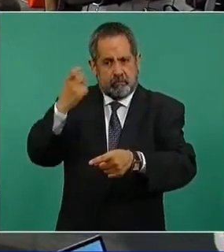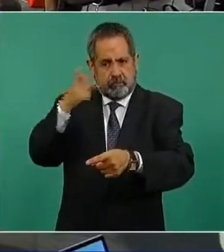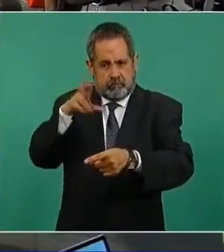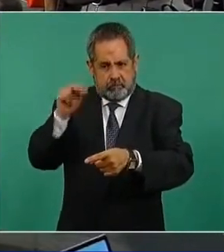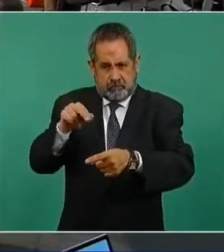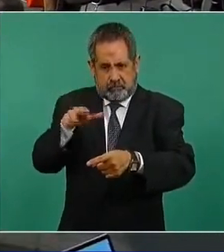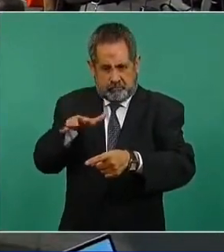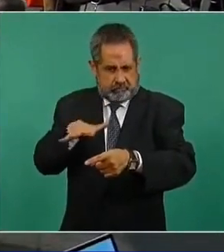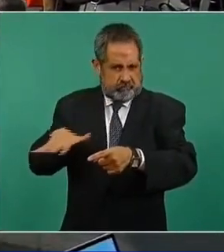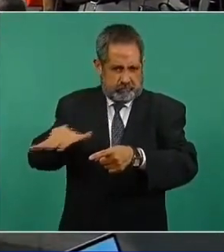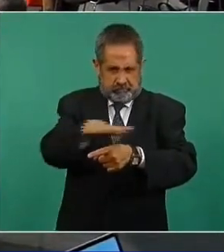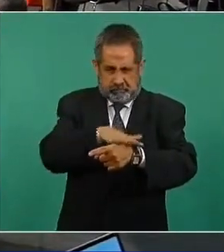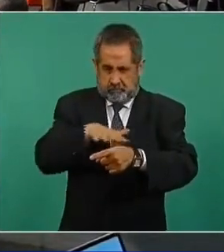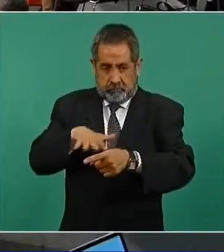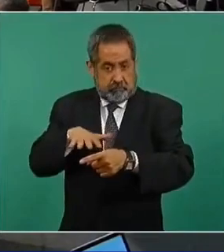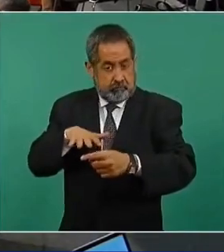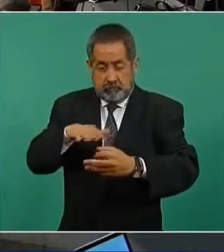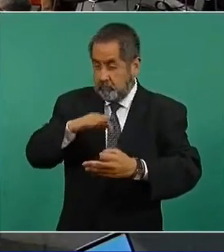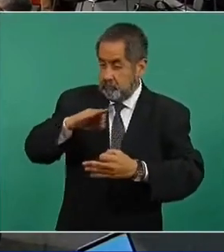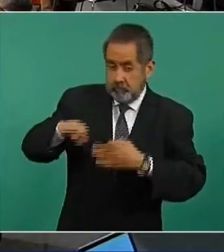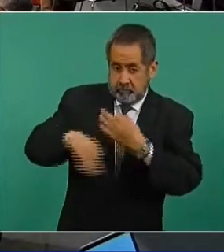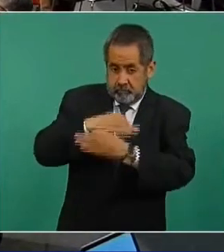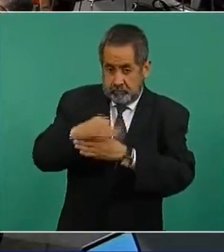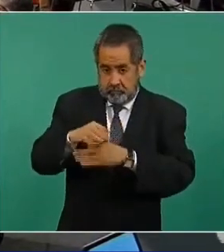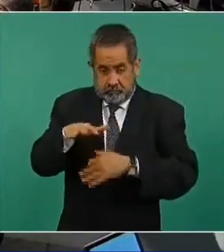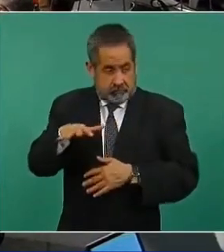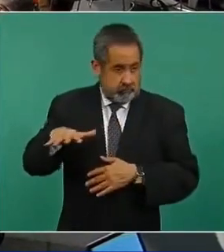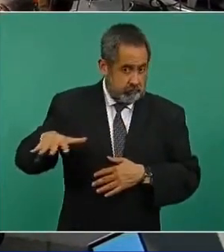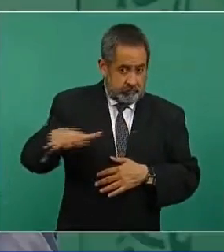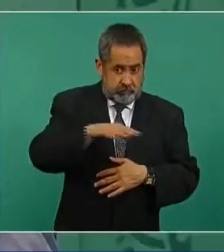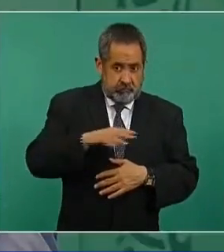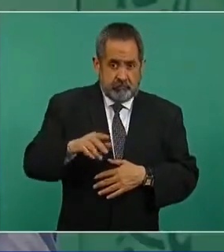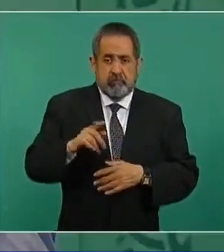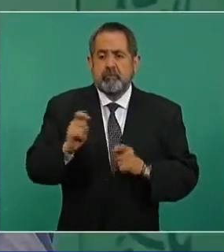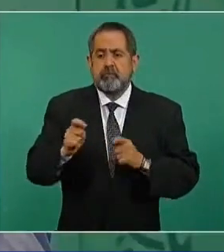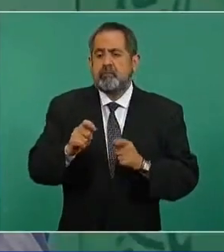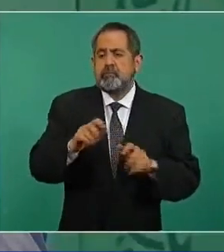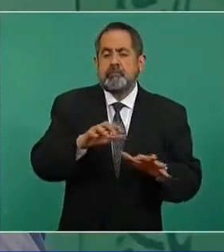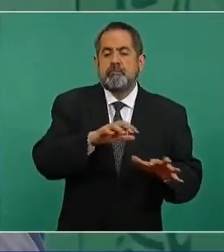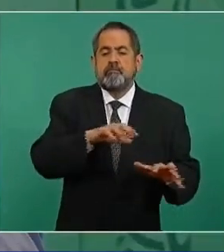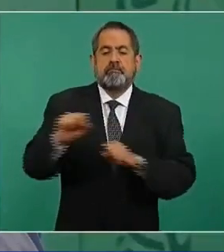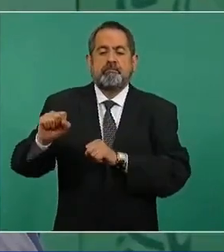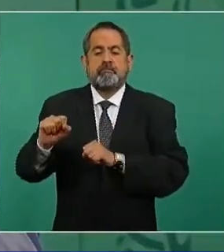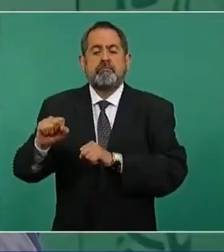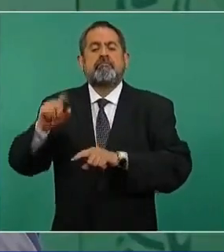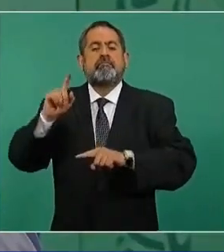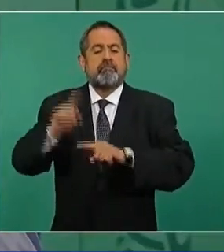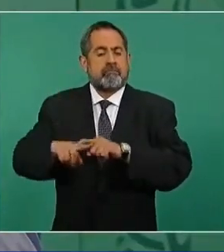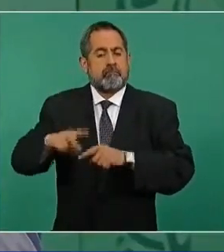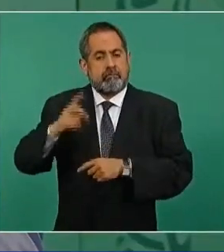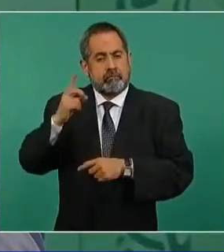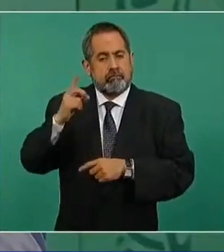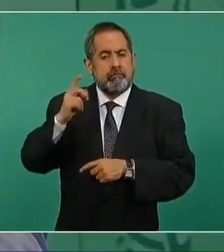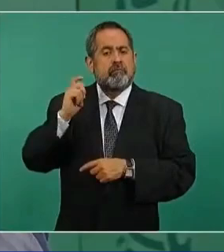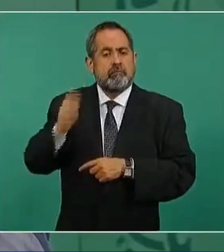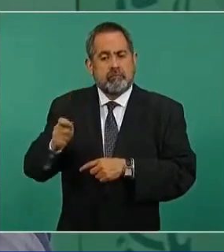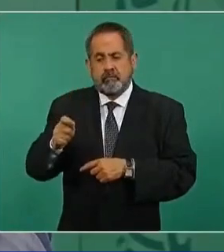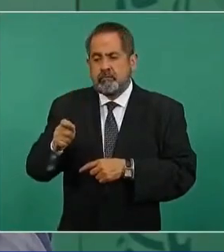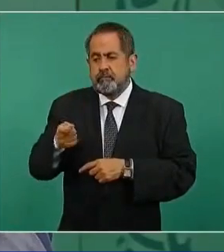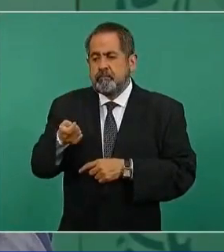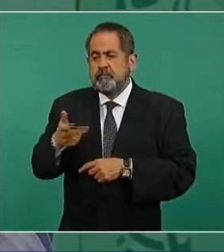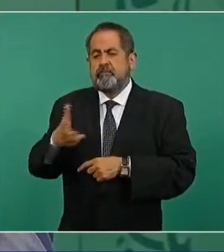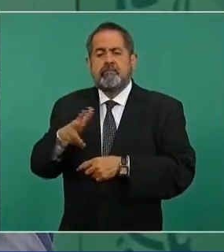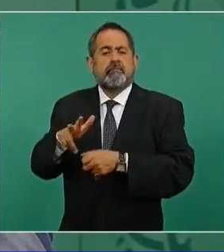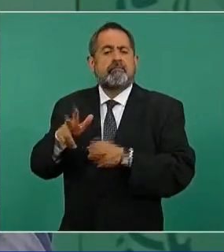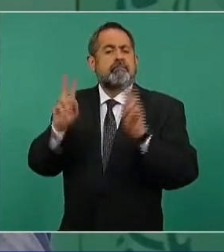Roo. Todo va a pasar a formar parte de una área